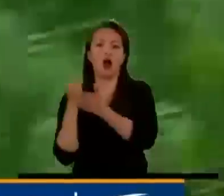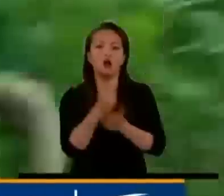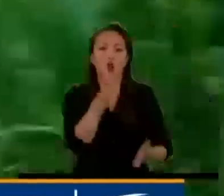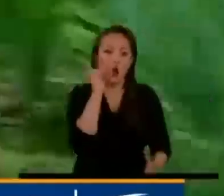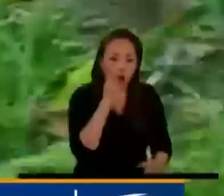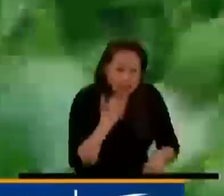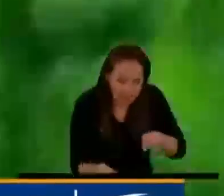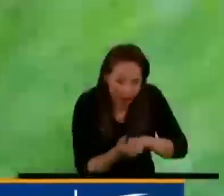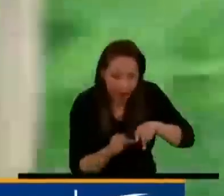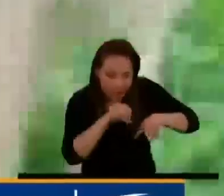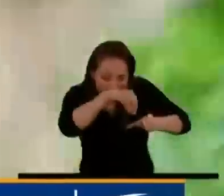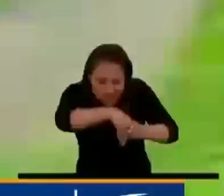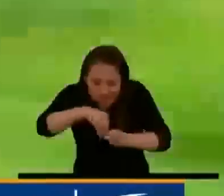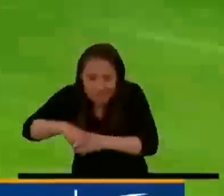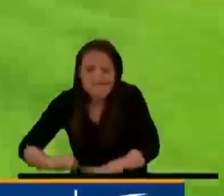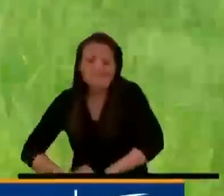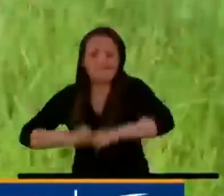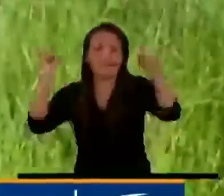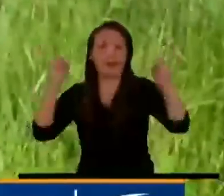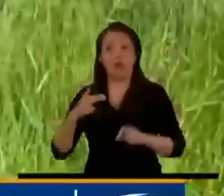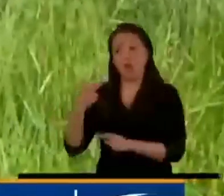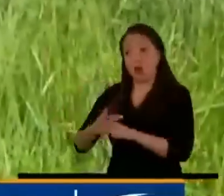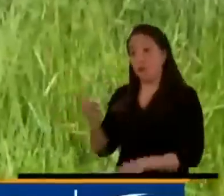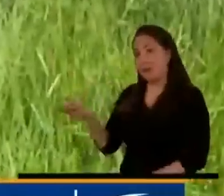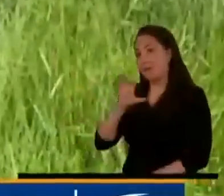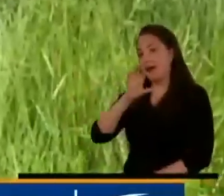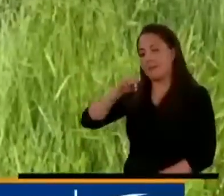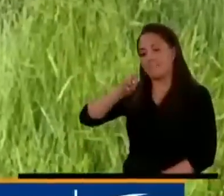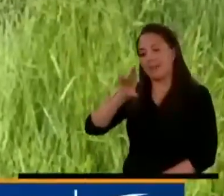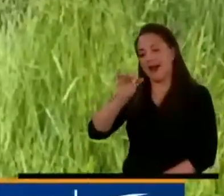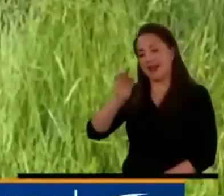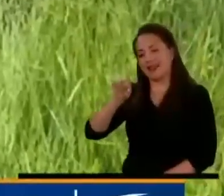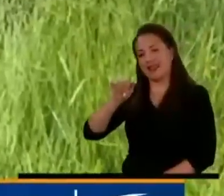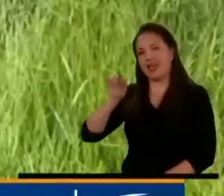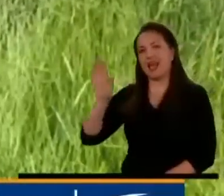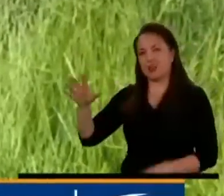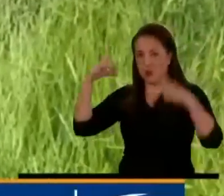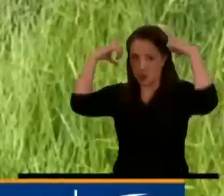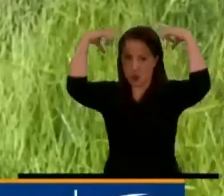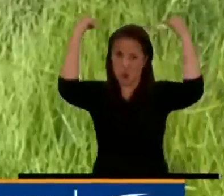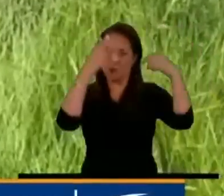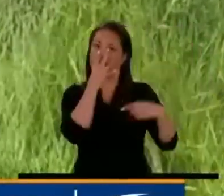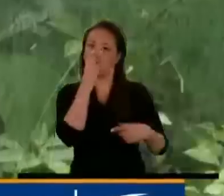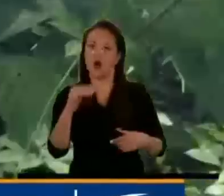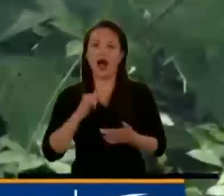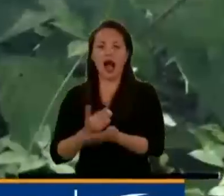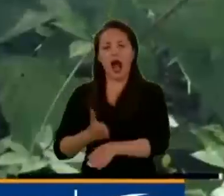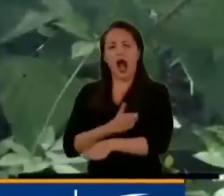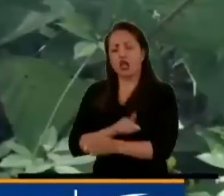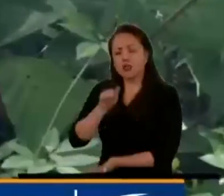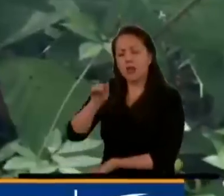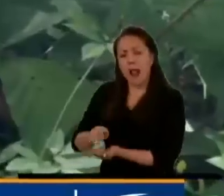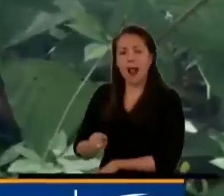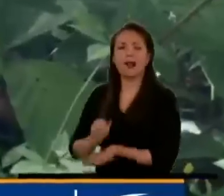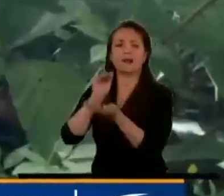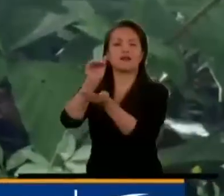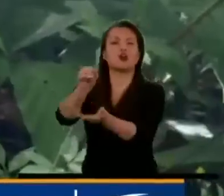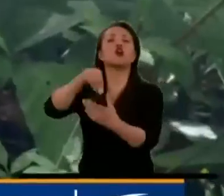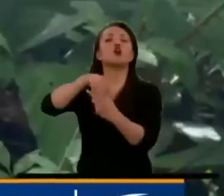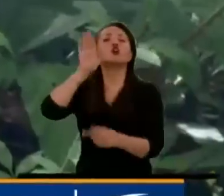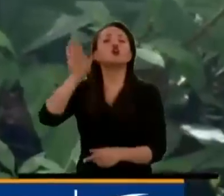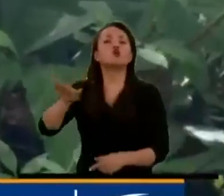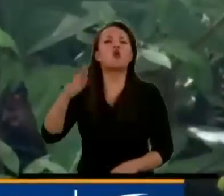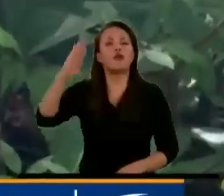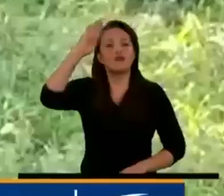se llama Martina una pastor belga de 4 años que fue asignada desde cachorra al batallón de operaciones terrestres